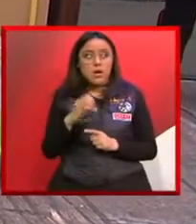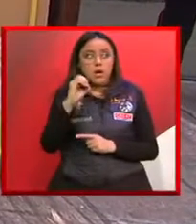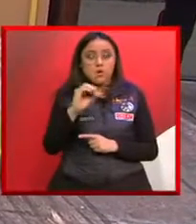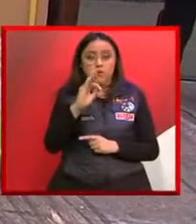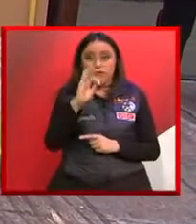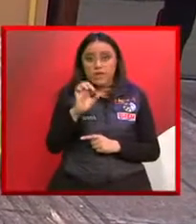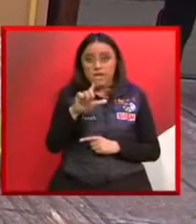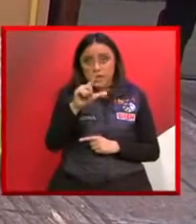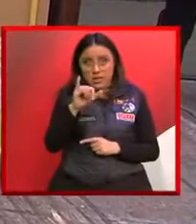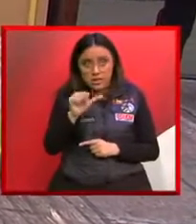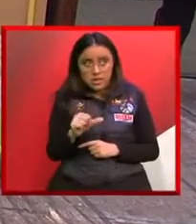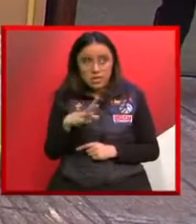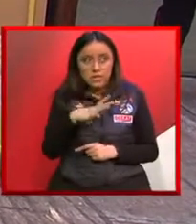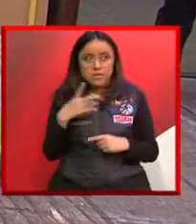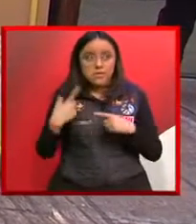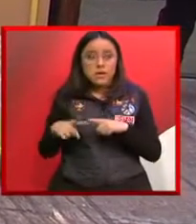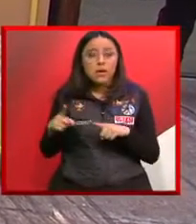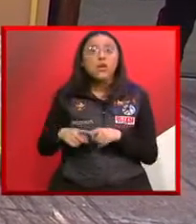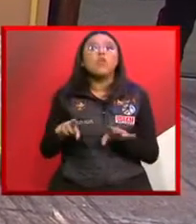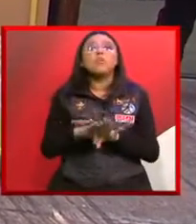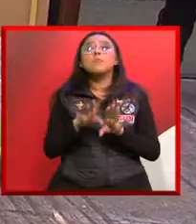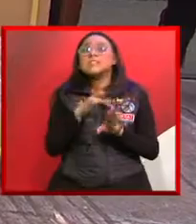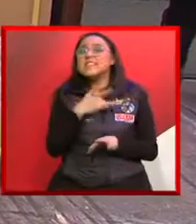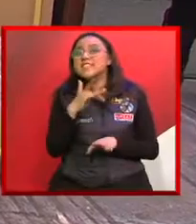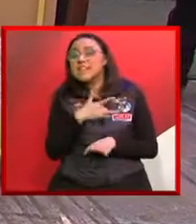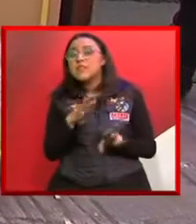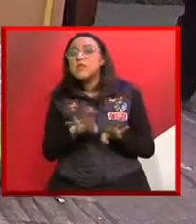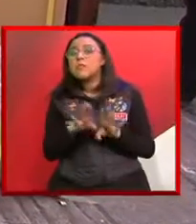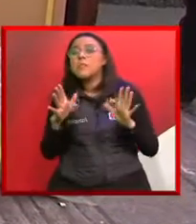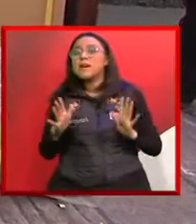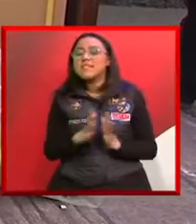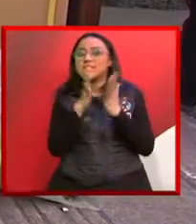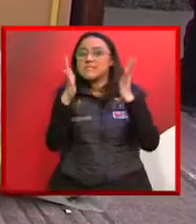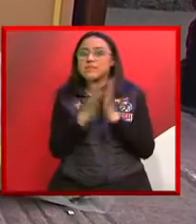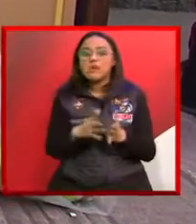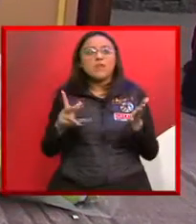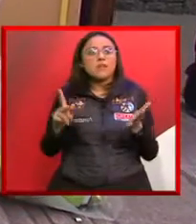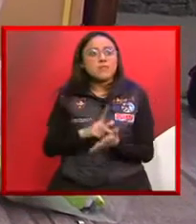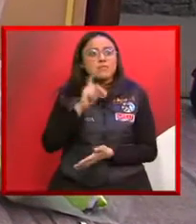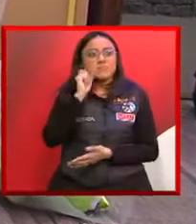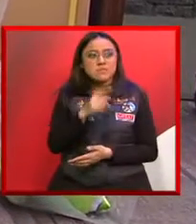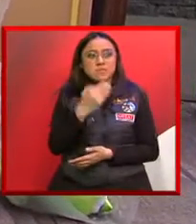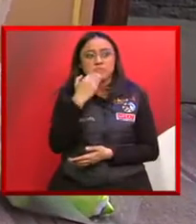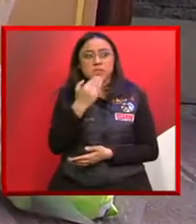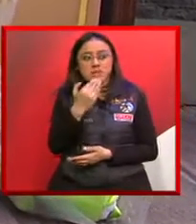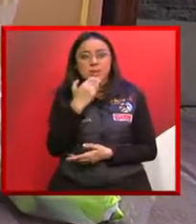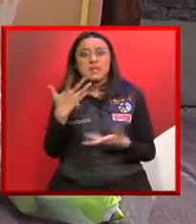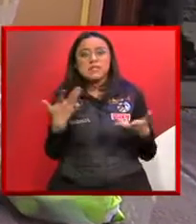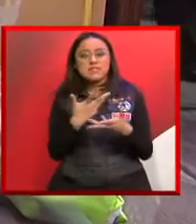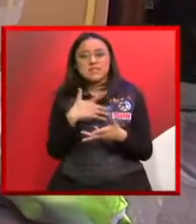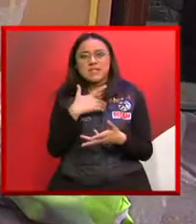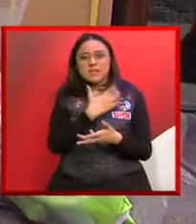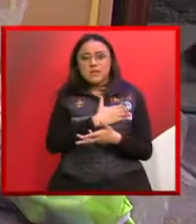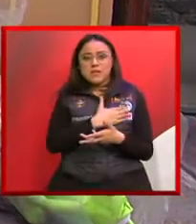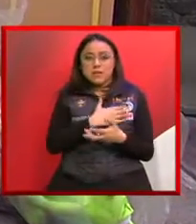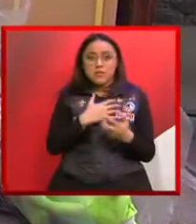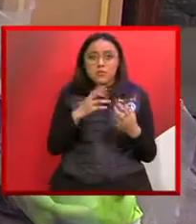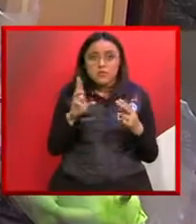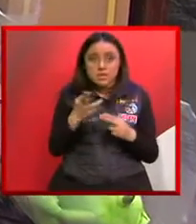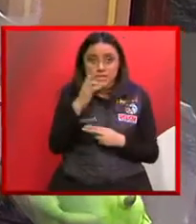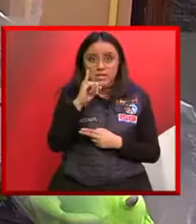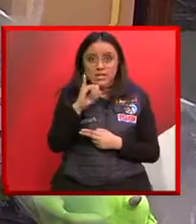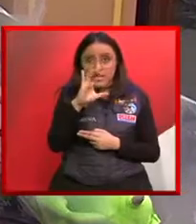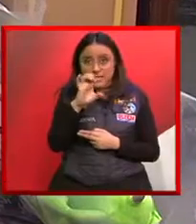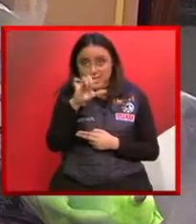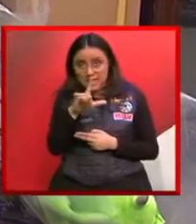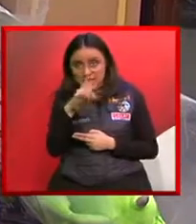Ofelia, platícanos acerca de cómo se sienten de participar nuevamente en esta gran campaña. Pues mira, nosotros como Universidad Isel ya llevamos 15